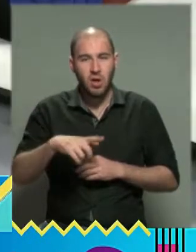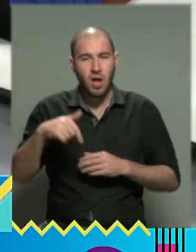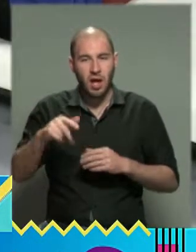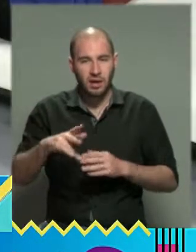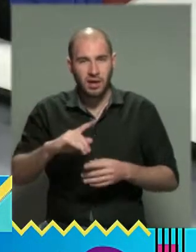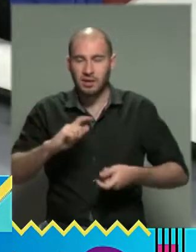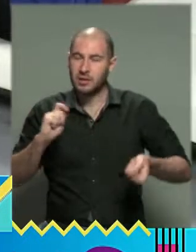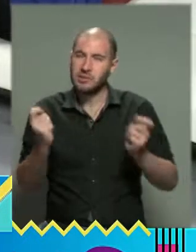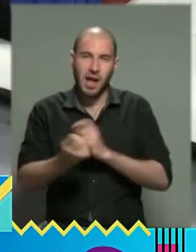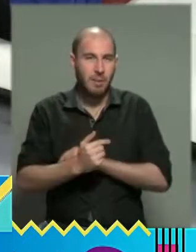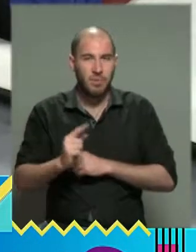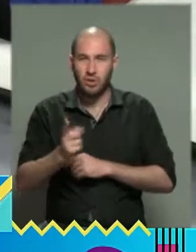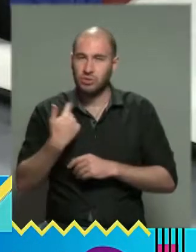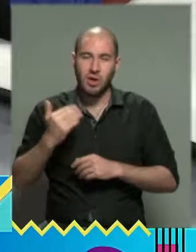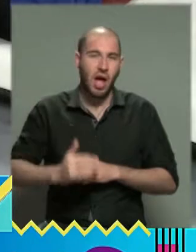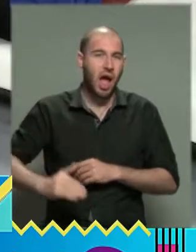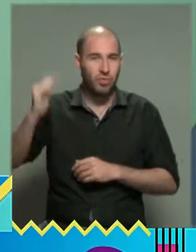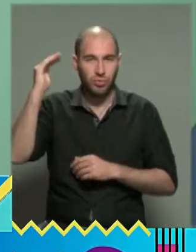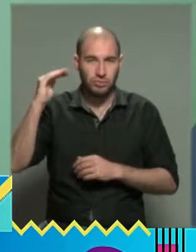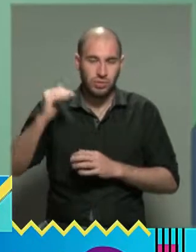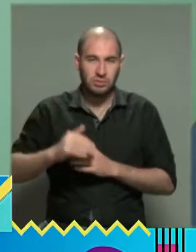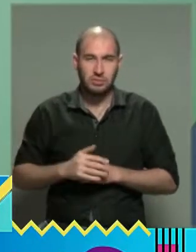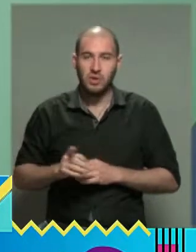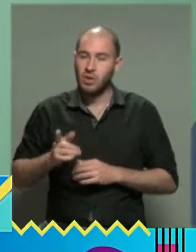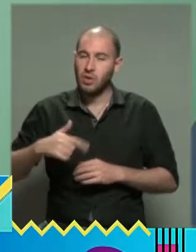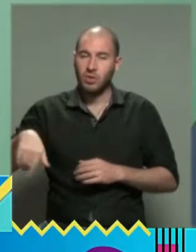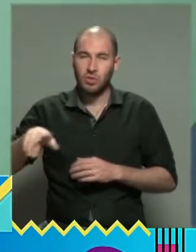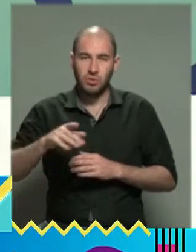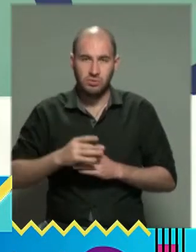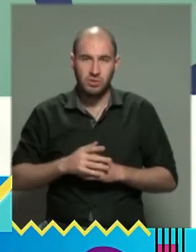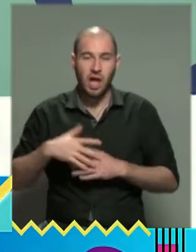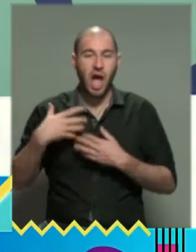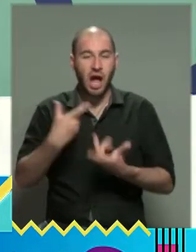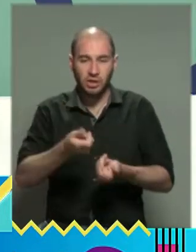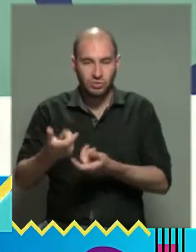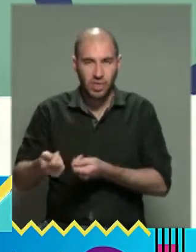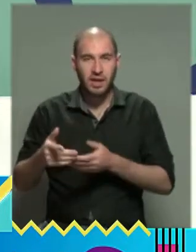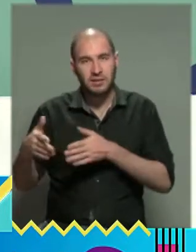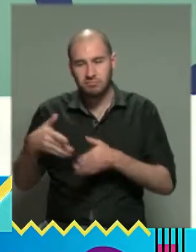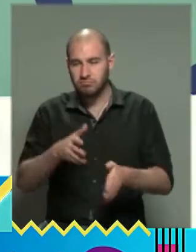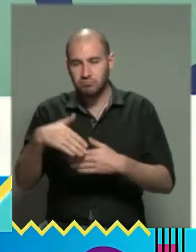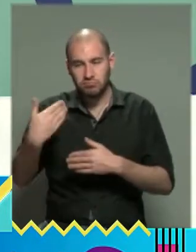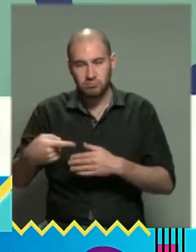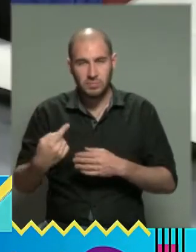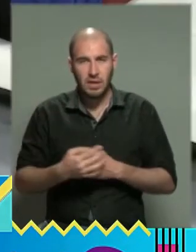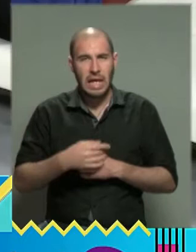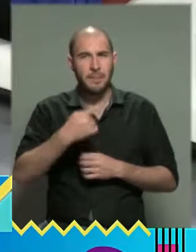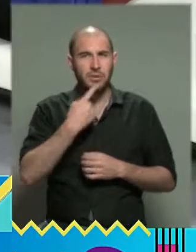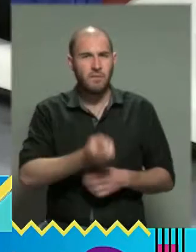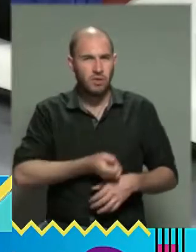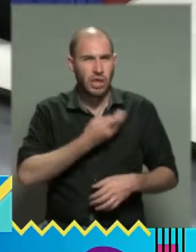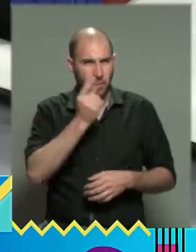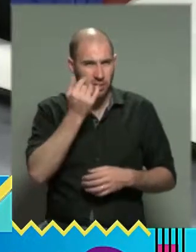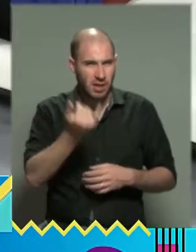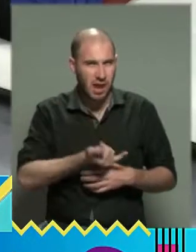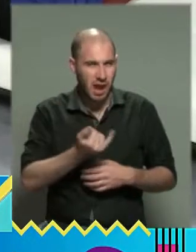una vuelta, y nosotros somos los adultos, los mayores, los que tenemos que ayudarlos a que este camino siga. Beatriz, ¿está la voluntad política